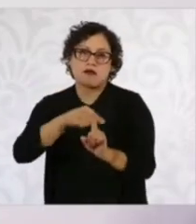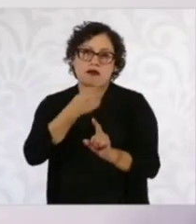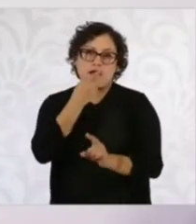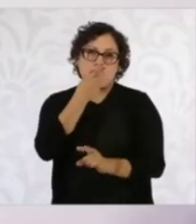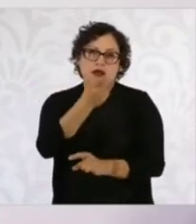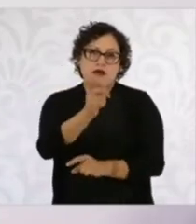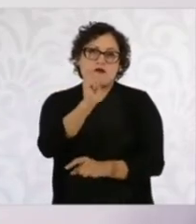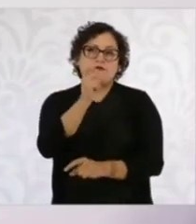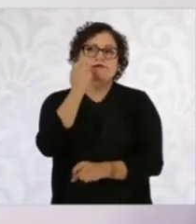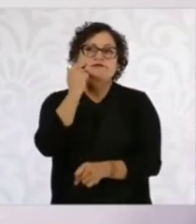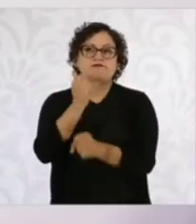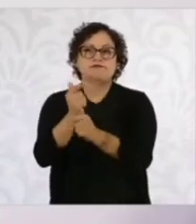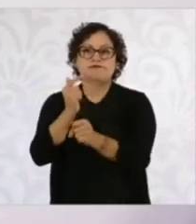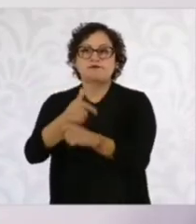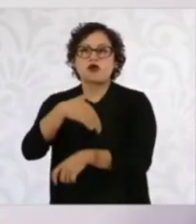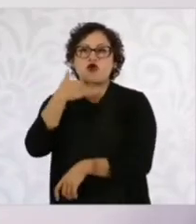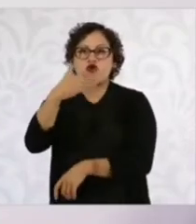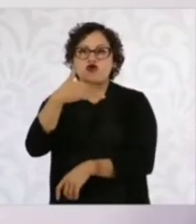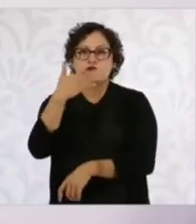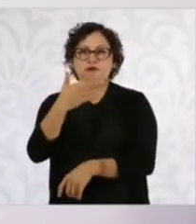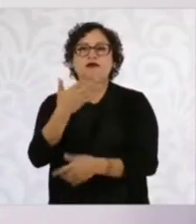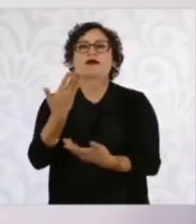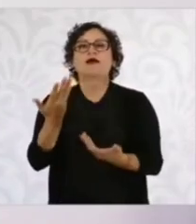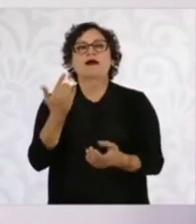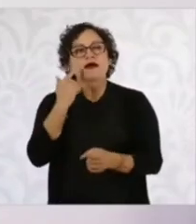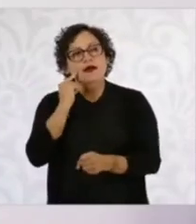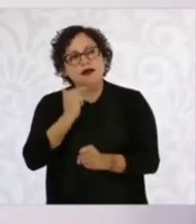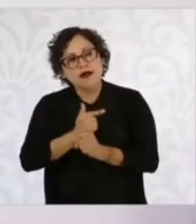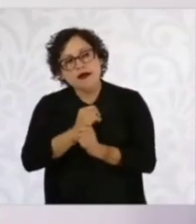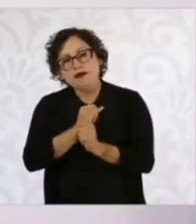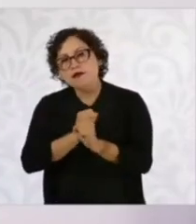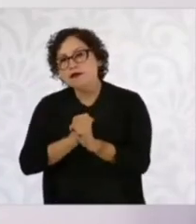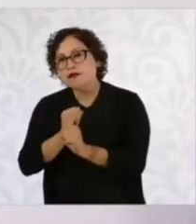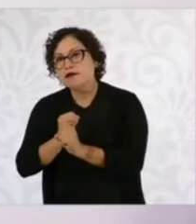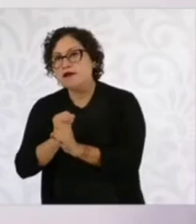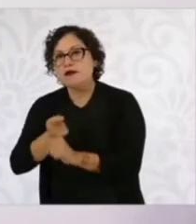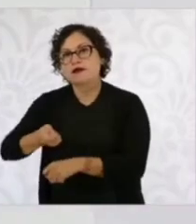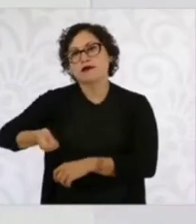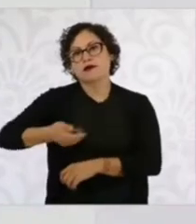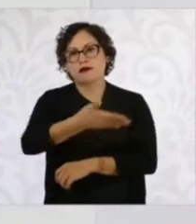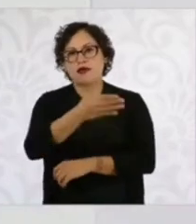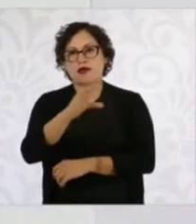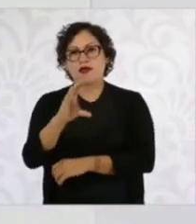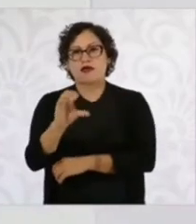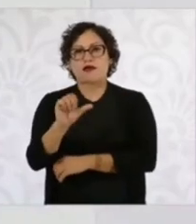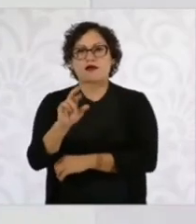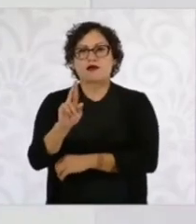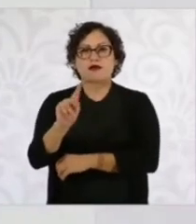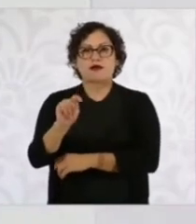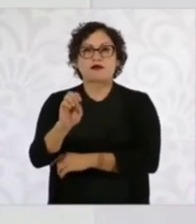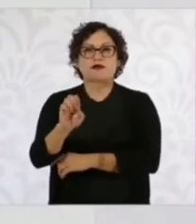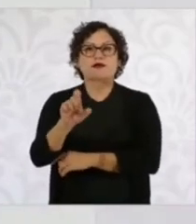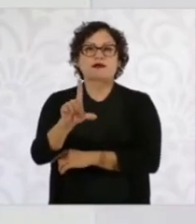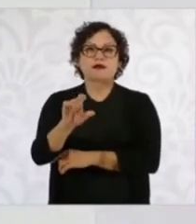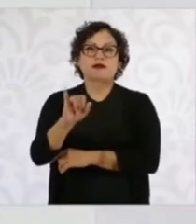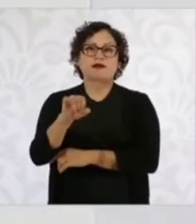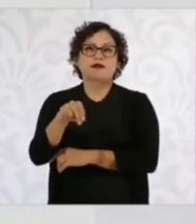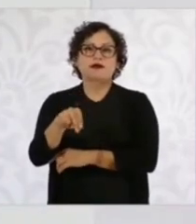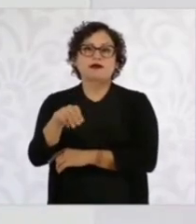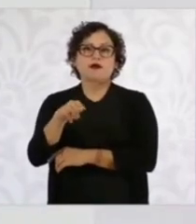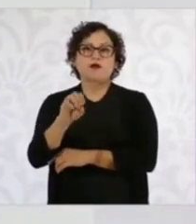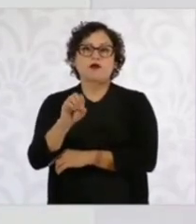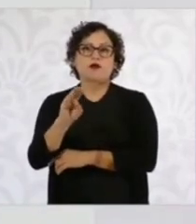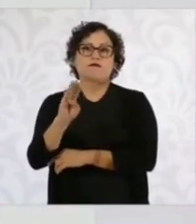Entonces a eso se le llamó el cártel inmobiliario. Y hay muchas personas detenidas. Y